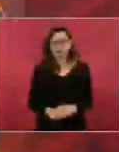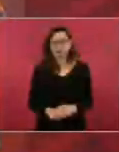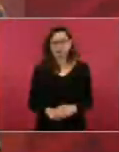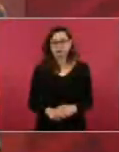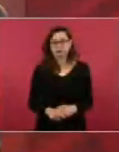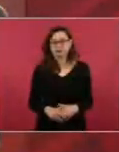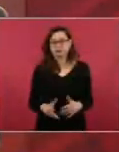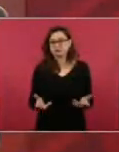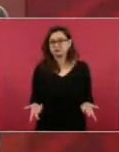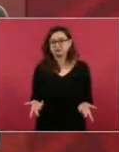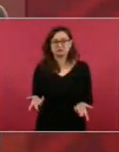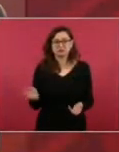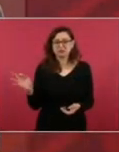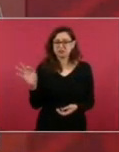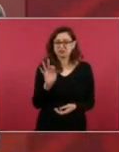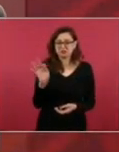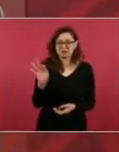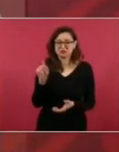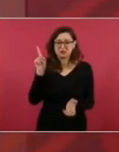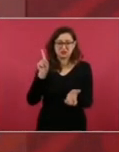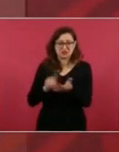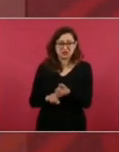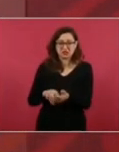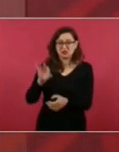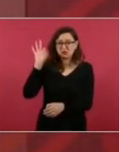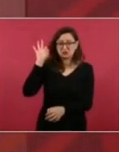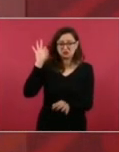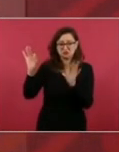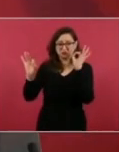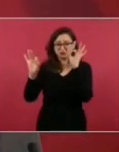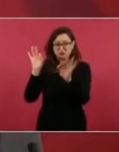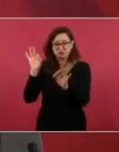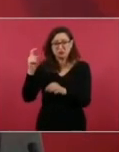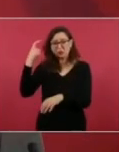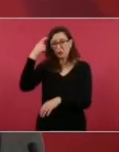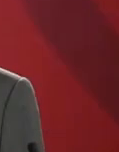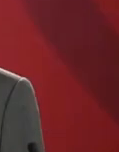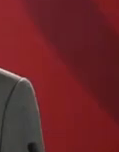por el cargo o porque cambiaron de parecer